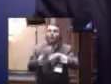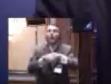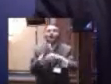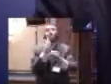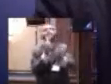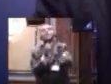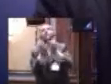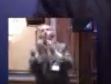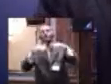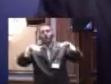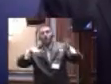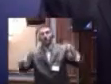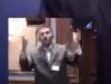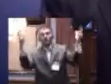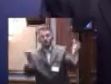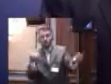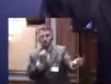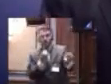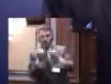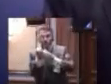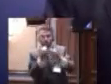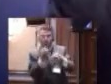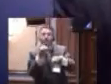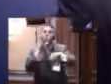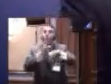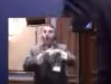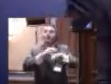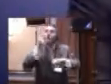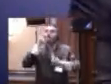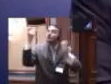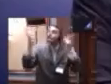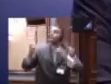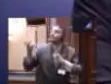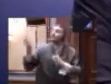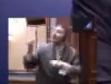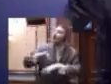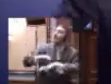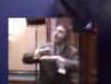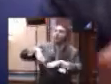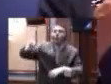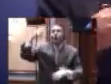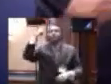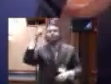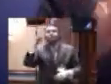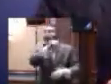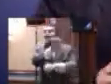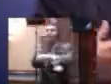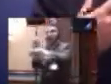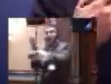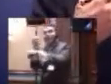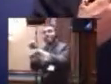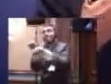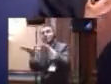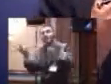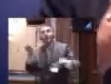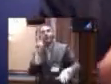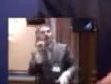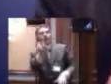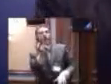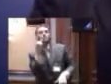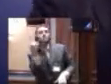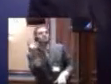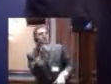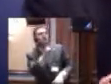estamos, y con eso me parece que hay toda una veta de trabajo intelectual, de trabajo